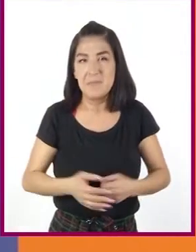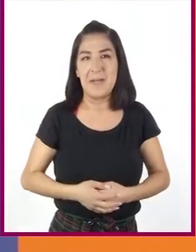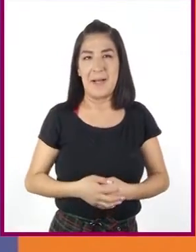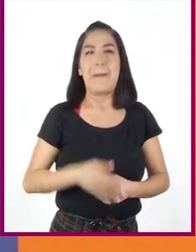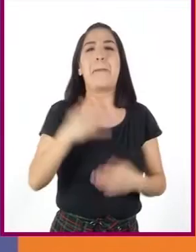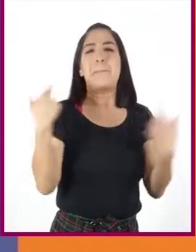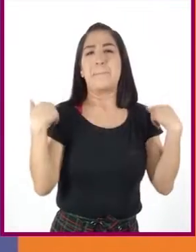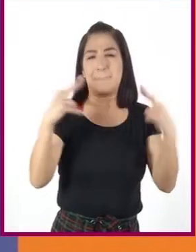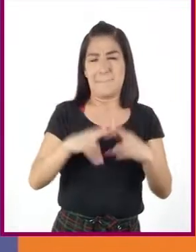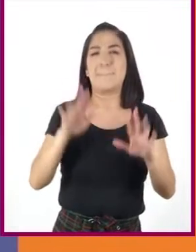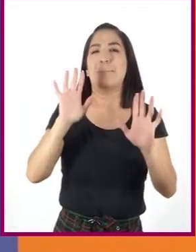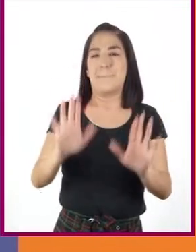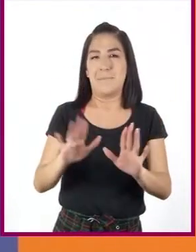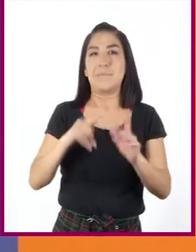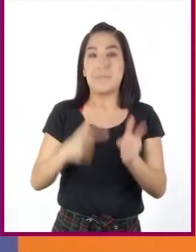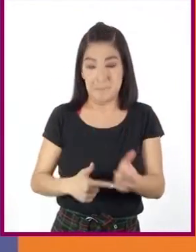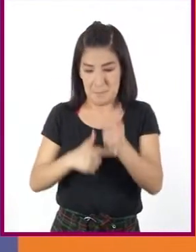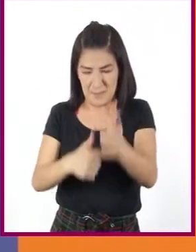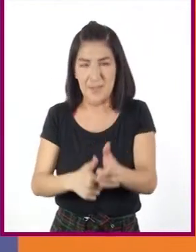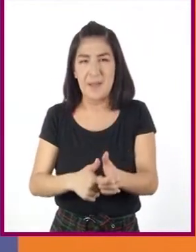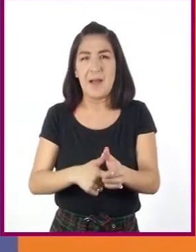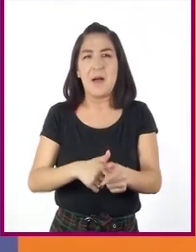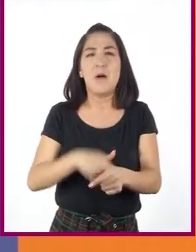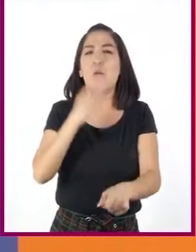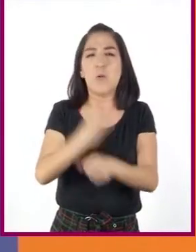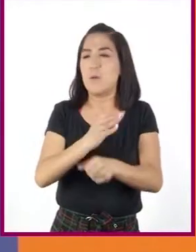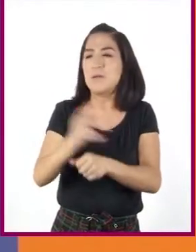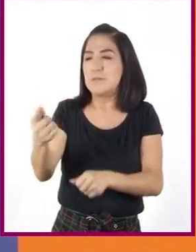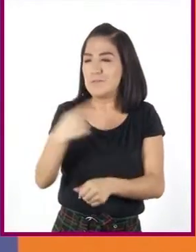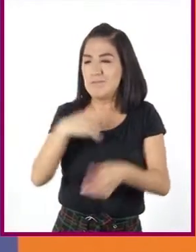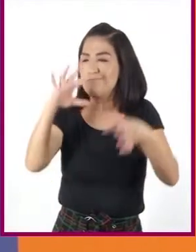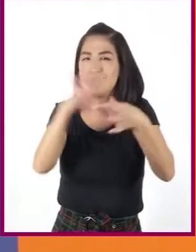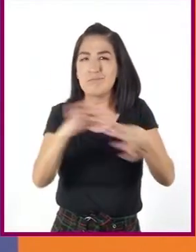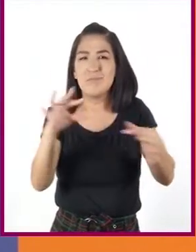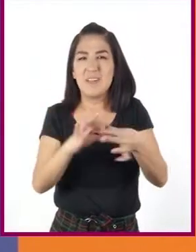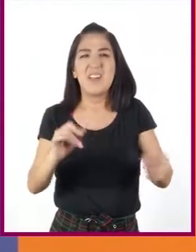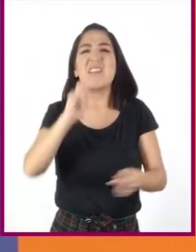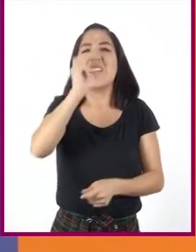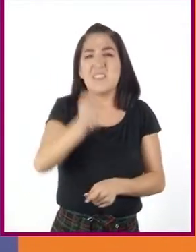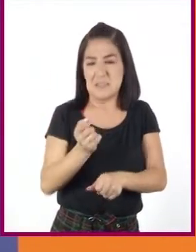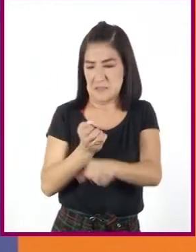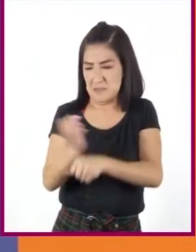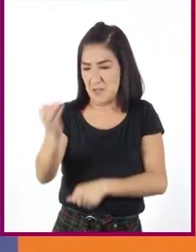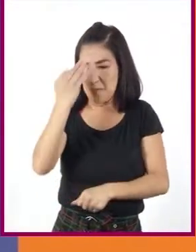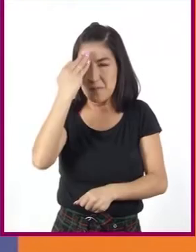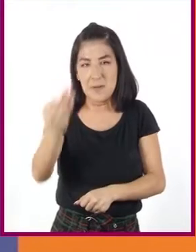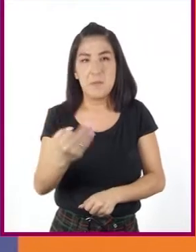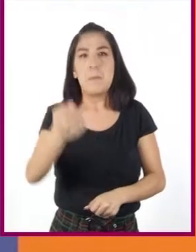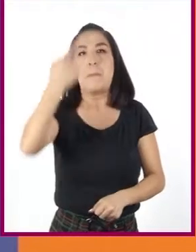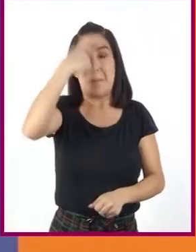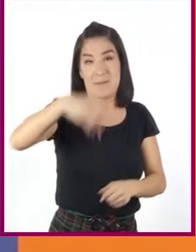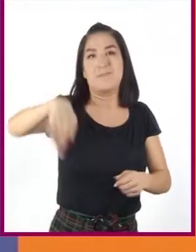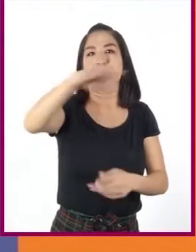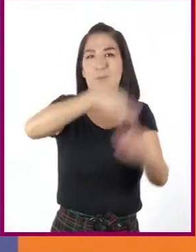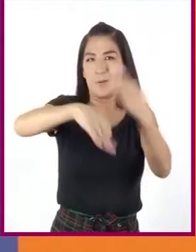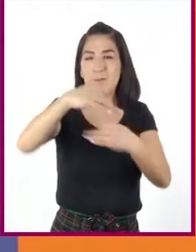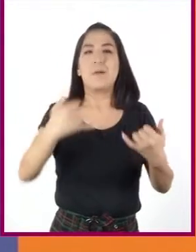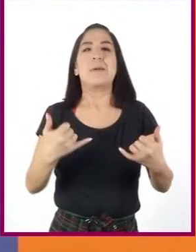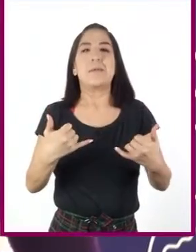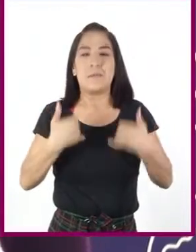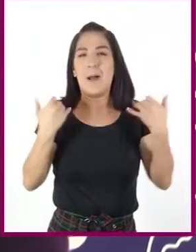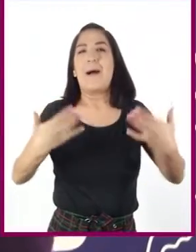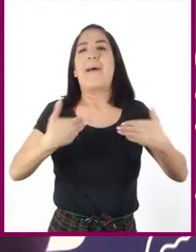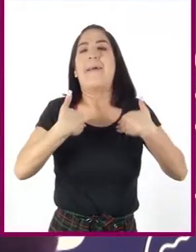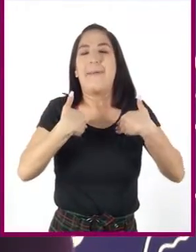Profesor, para continuar, ¿qué le parece si nos da algunos ejemplos sobre lo que es el estado del tiempo para que todos lo